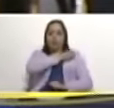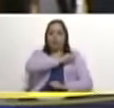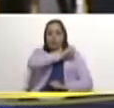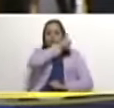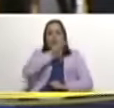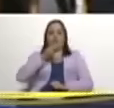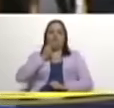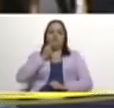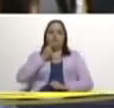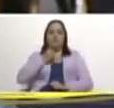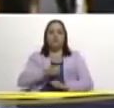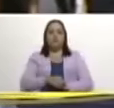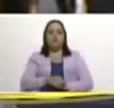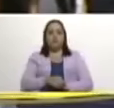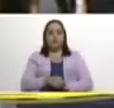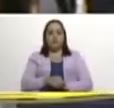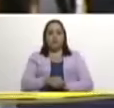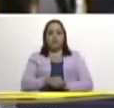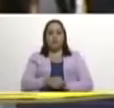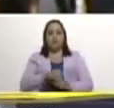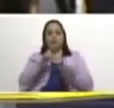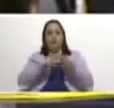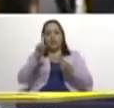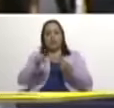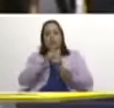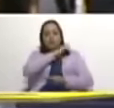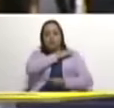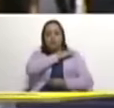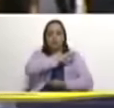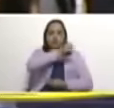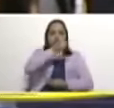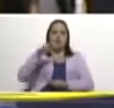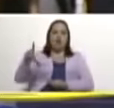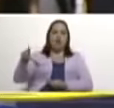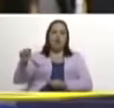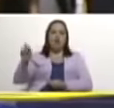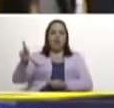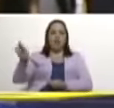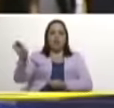general en jefe Domingo Antonio Hernández Lares,